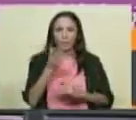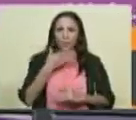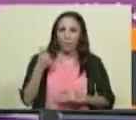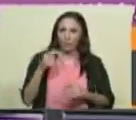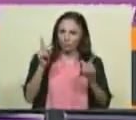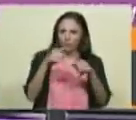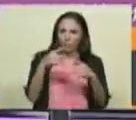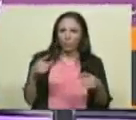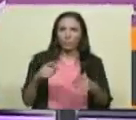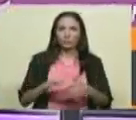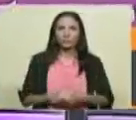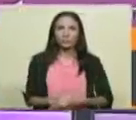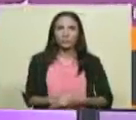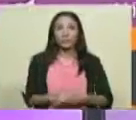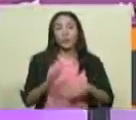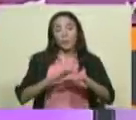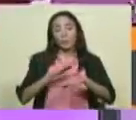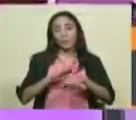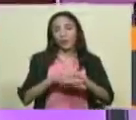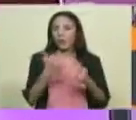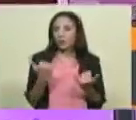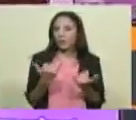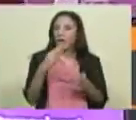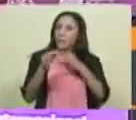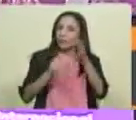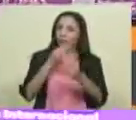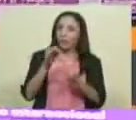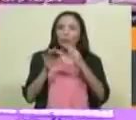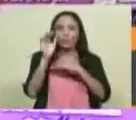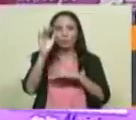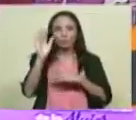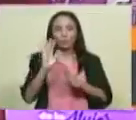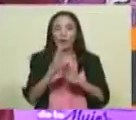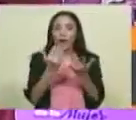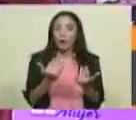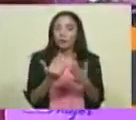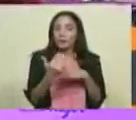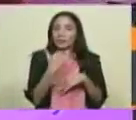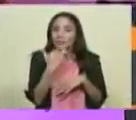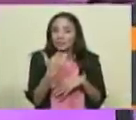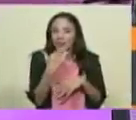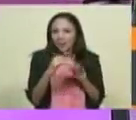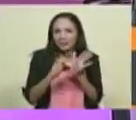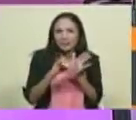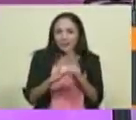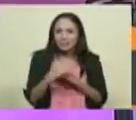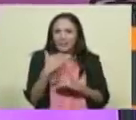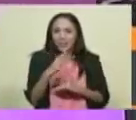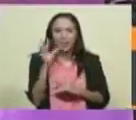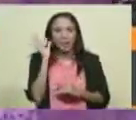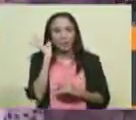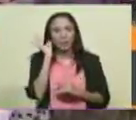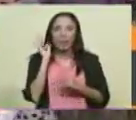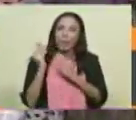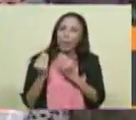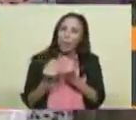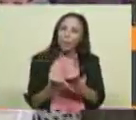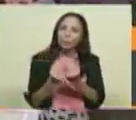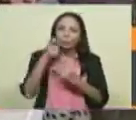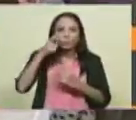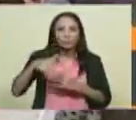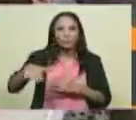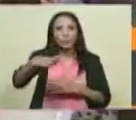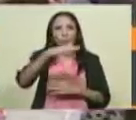Porque estamos hablando de futuro, ¿verdad? Y tenemos que estar cada vez más cerca en el presente y cada vez más cerca hacia el